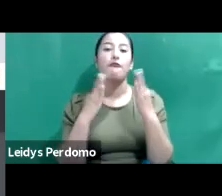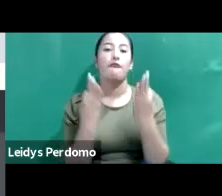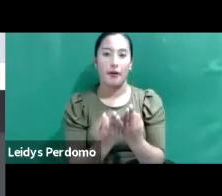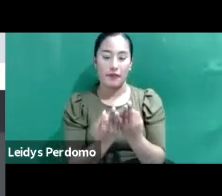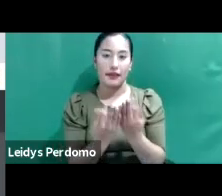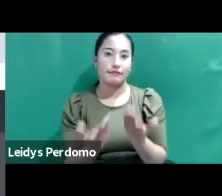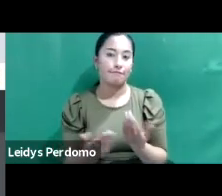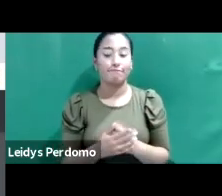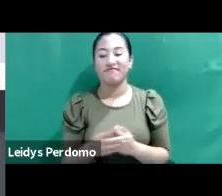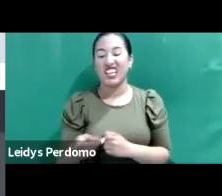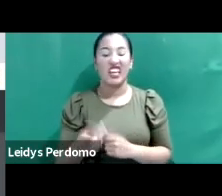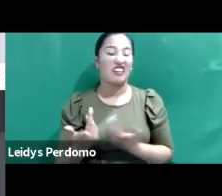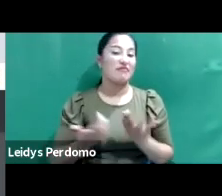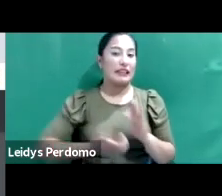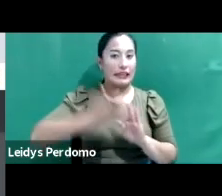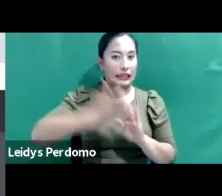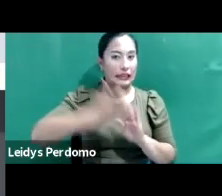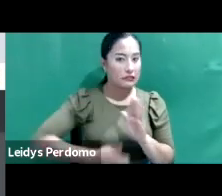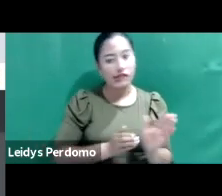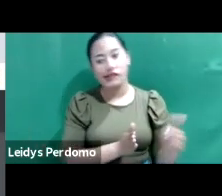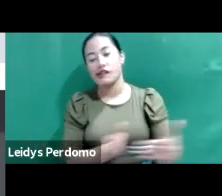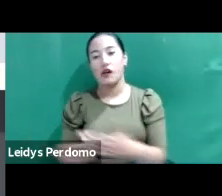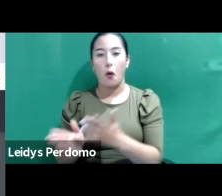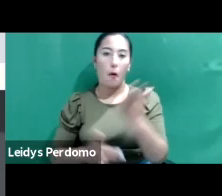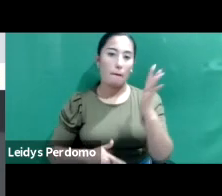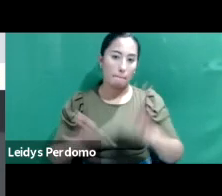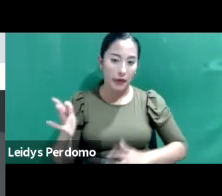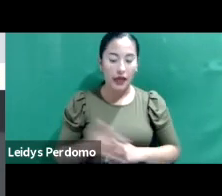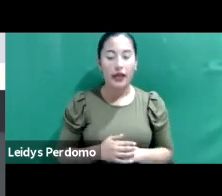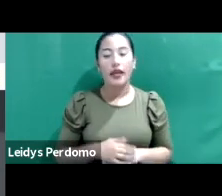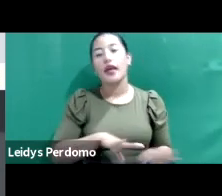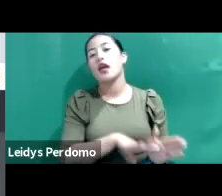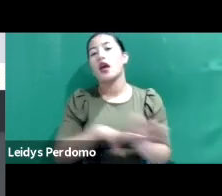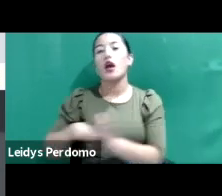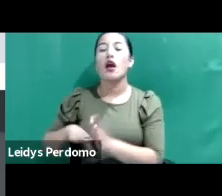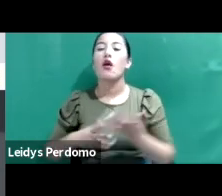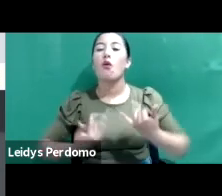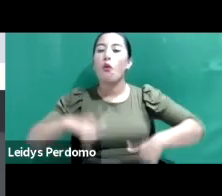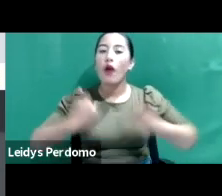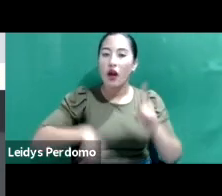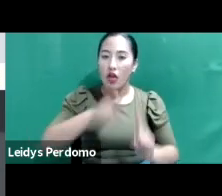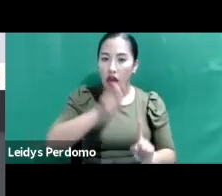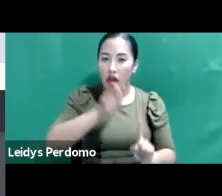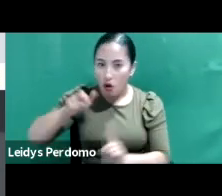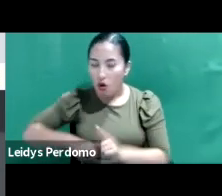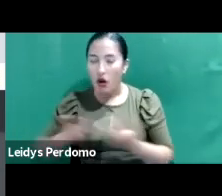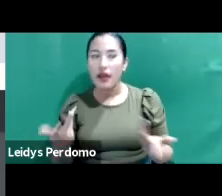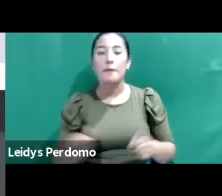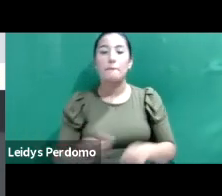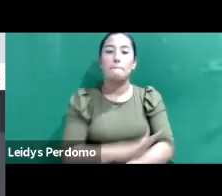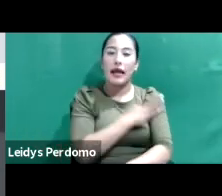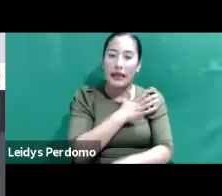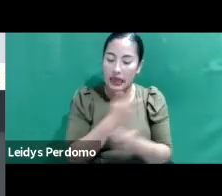del diagnóstico, juego de roles, nos envían manejo de emociones, entrenamiento